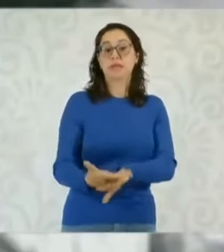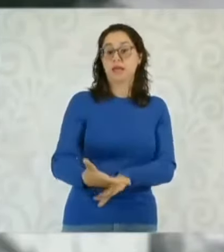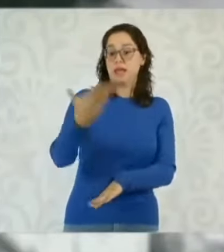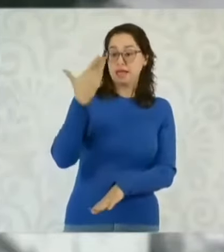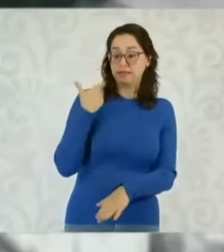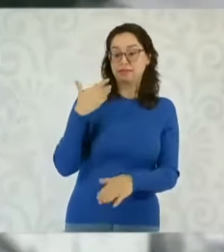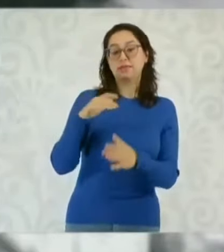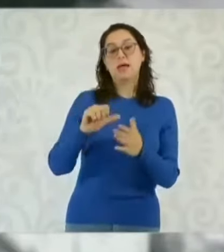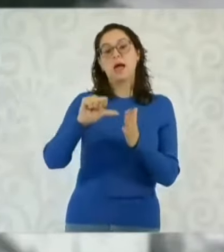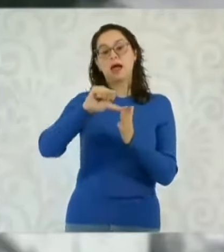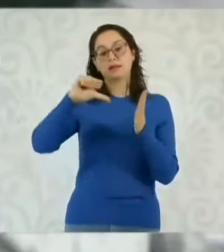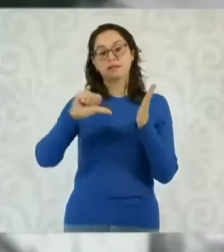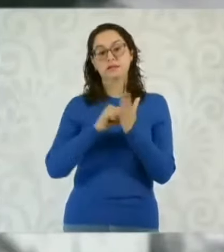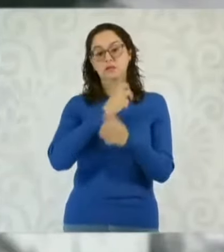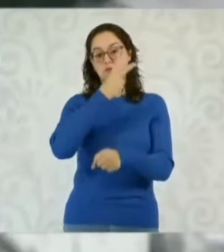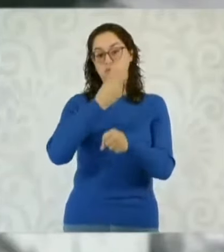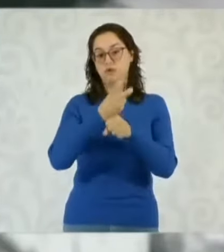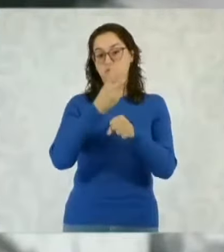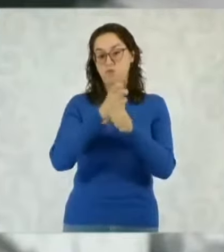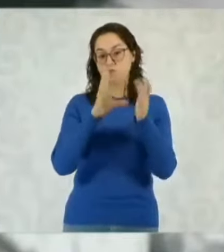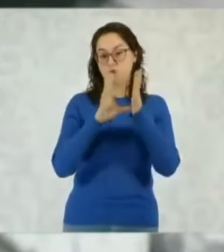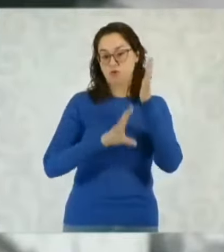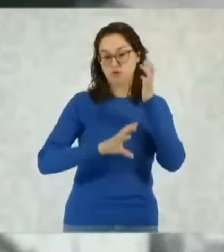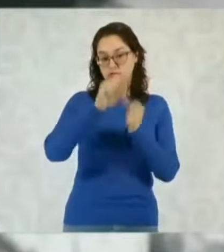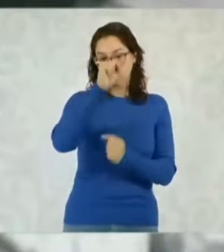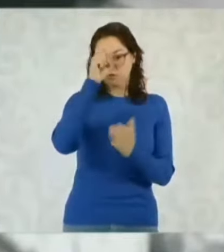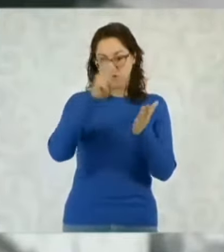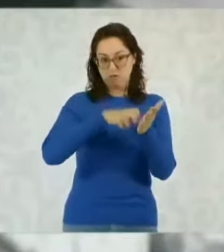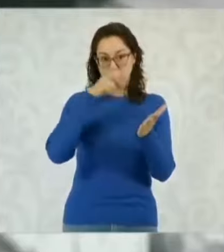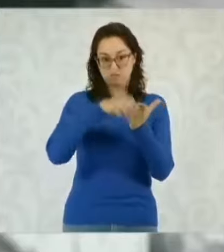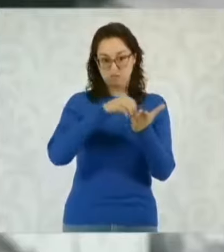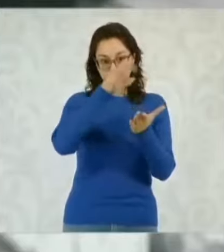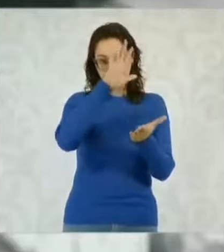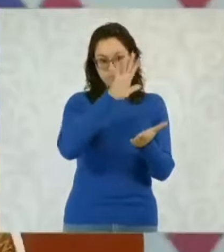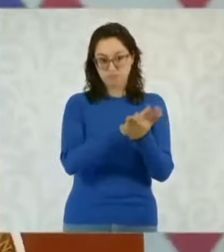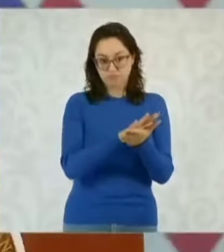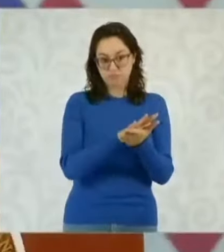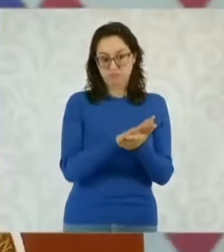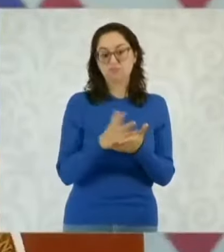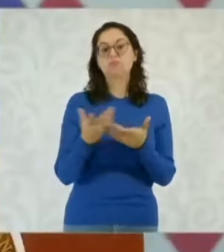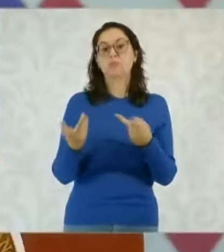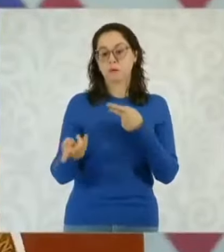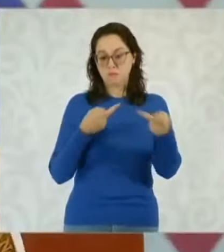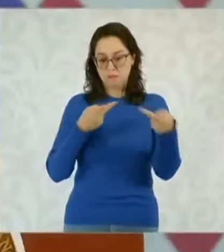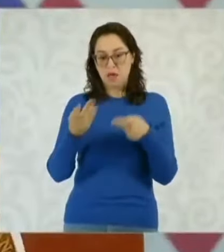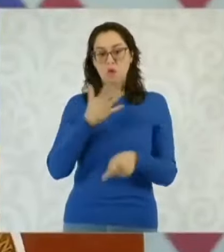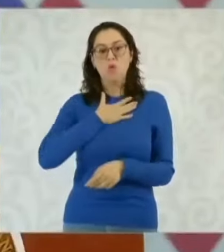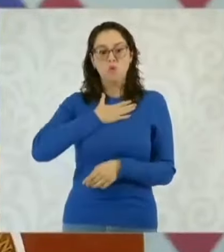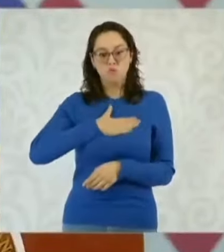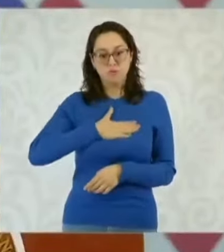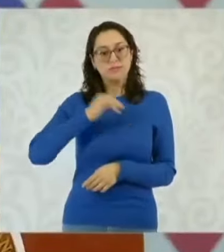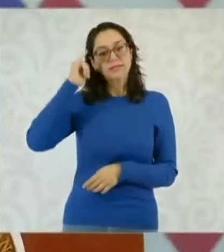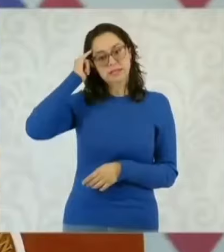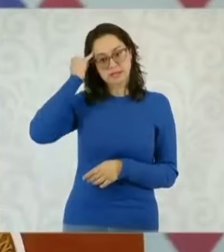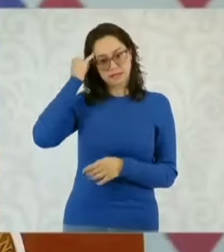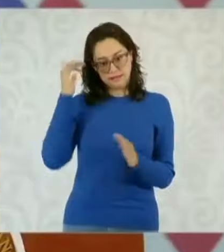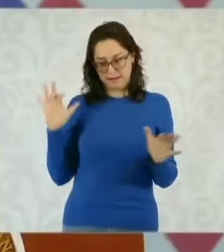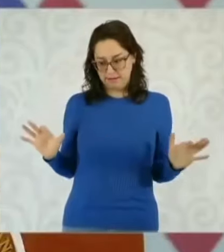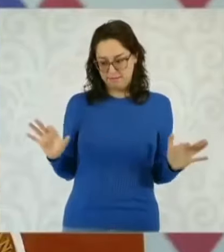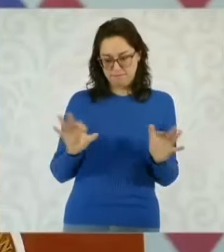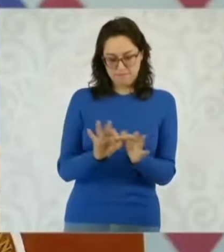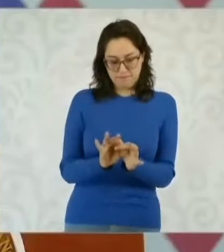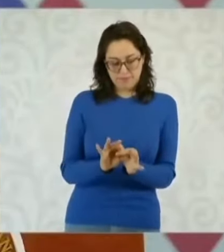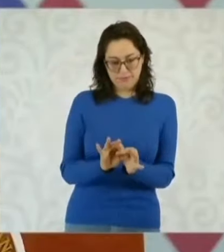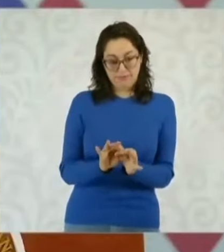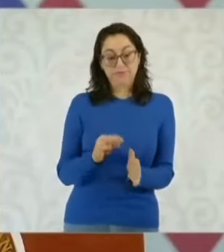del artículo 2 constitucional y a la manera de los planes de justicia. Agradecemos el espacio